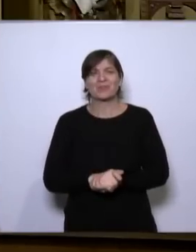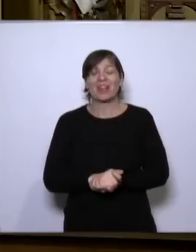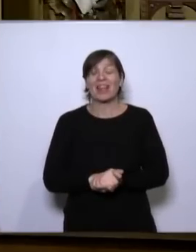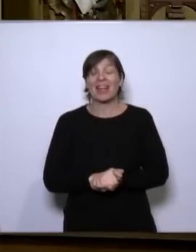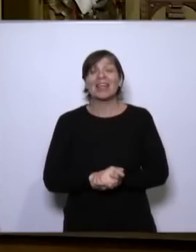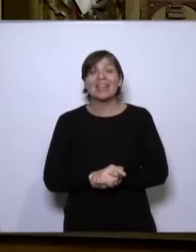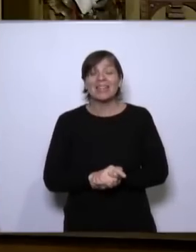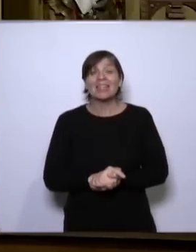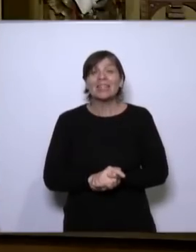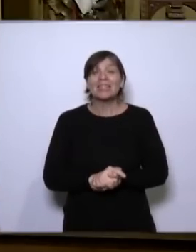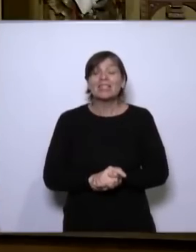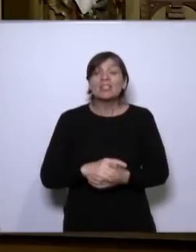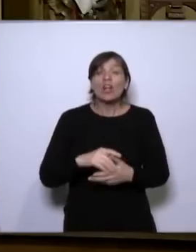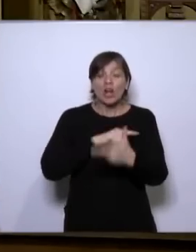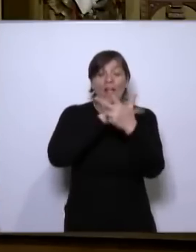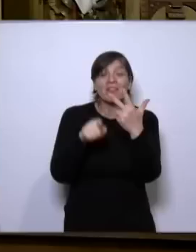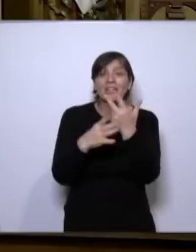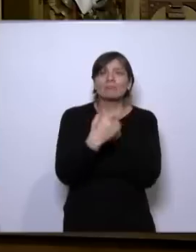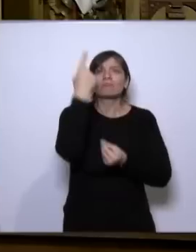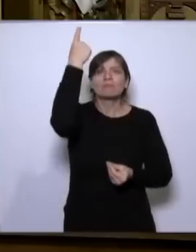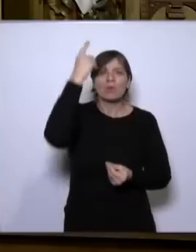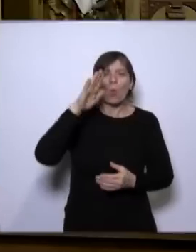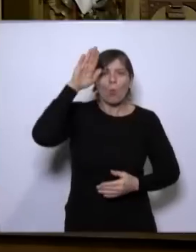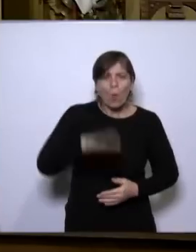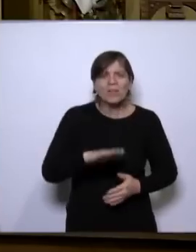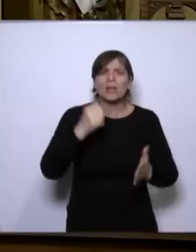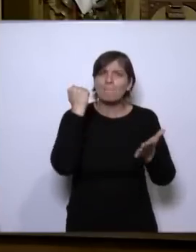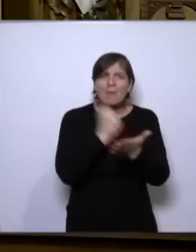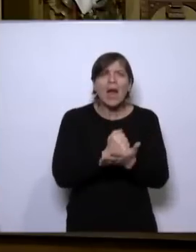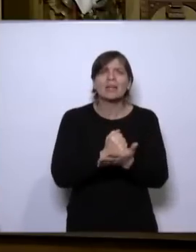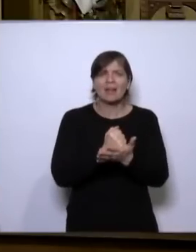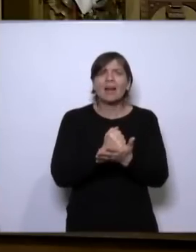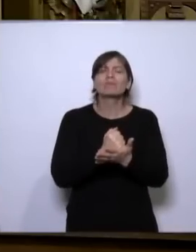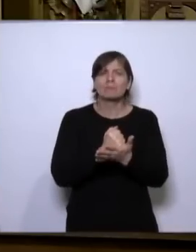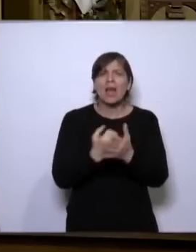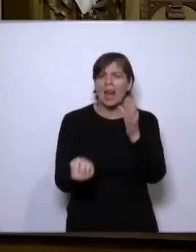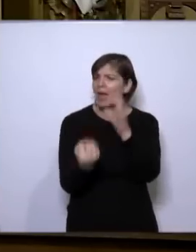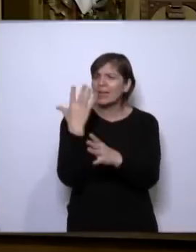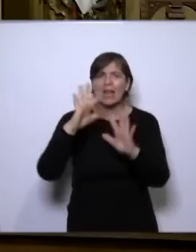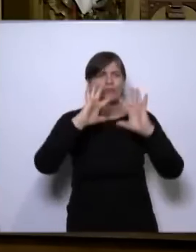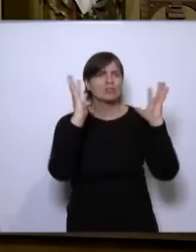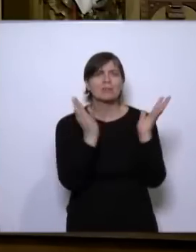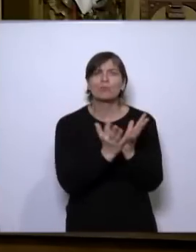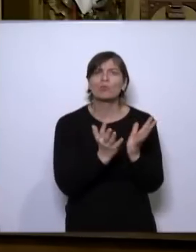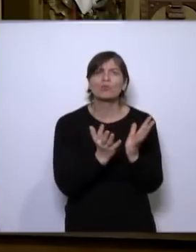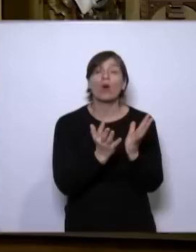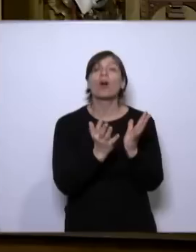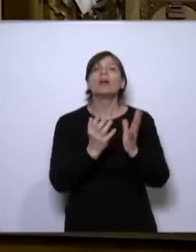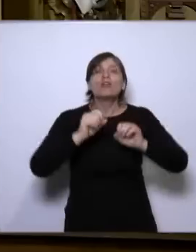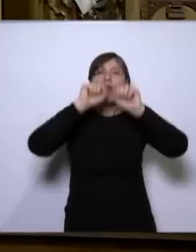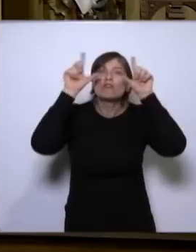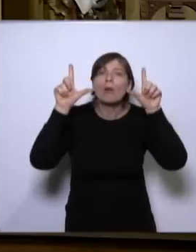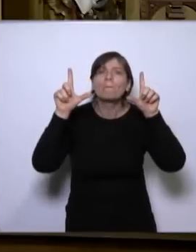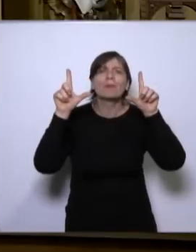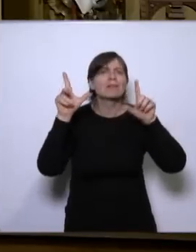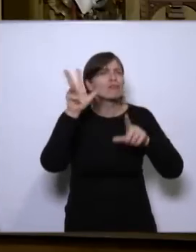A pesar de que la Trinidad dejó sus huellas y la impronta de su ser en la bella creación que nos